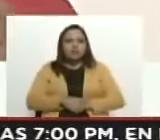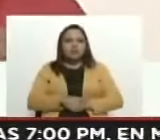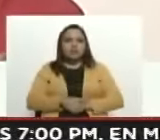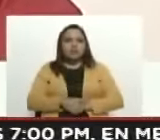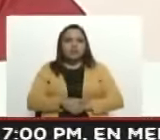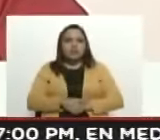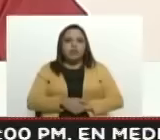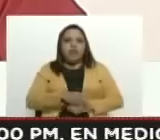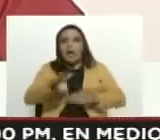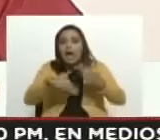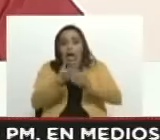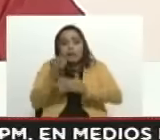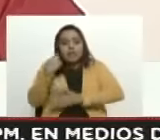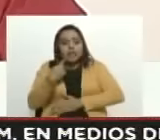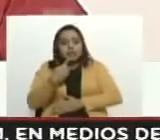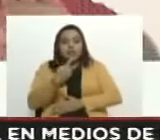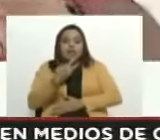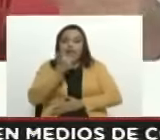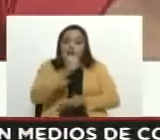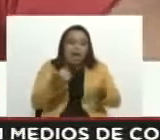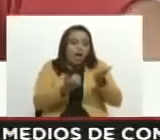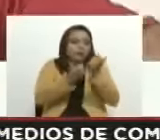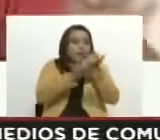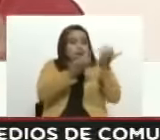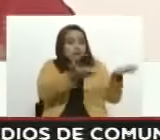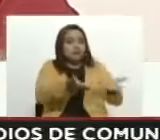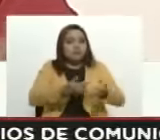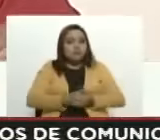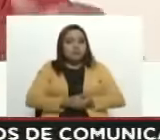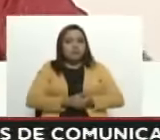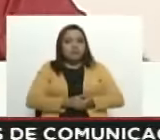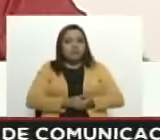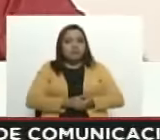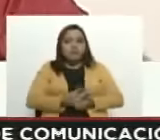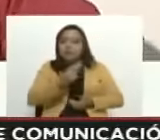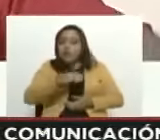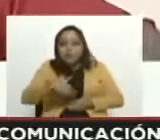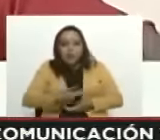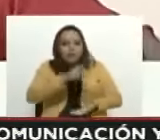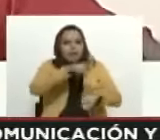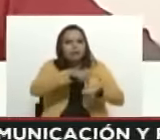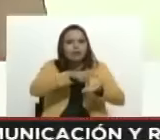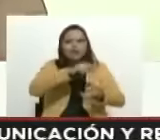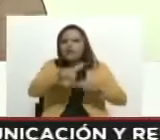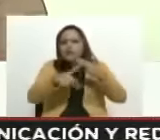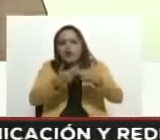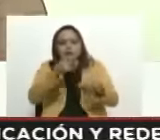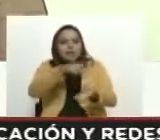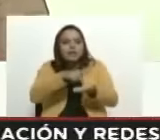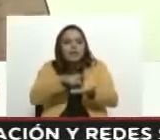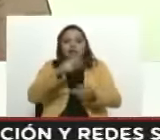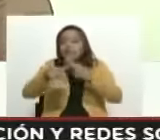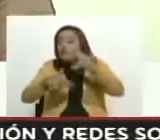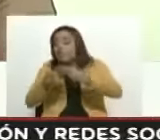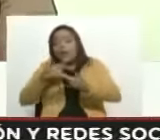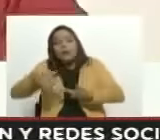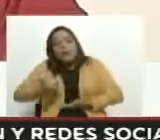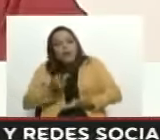hasta ayer ella estaba en contra de eso. Y él no participa, ni ha participado, ni participará ahí tampoco.